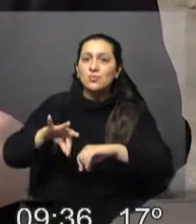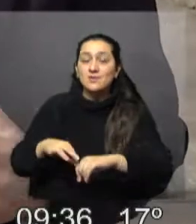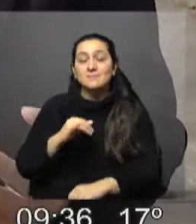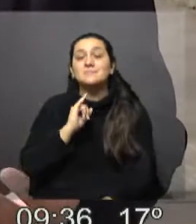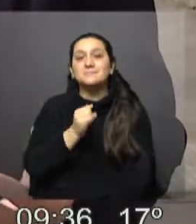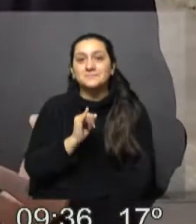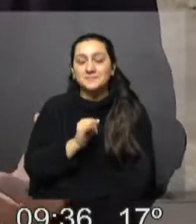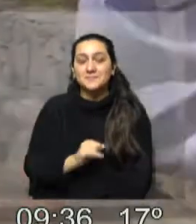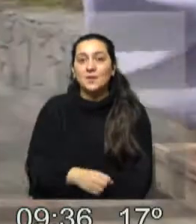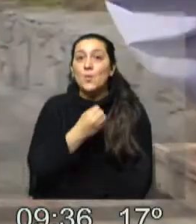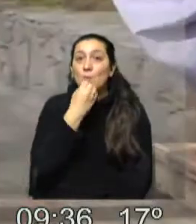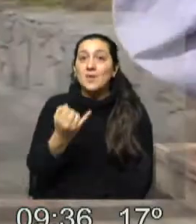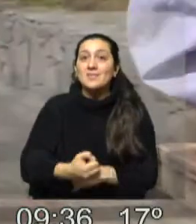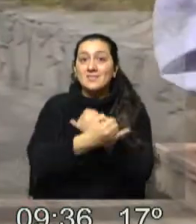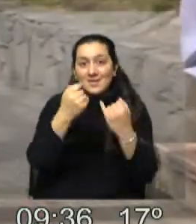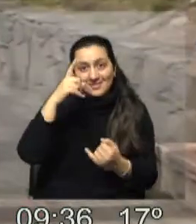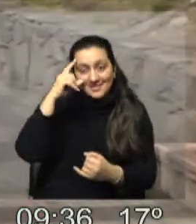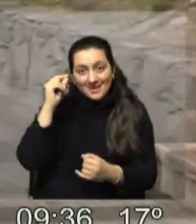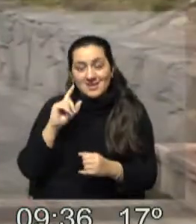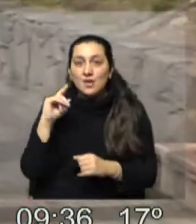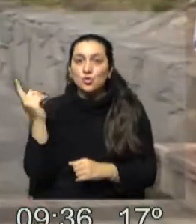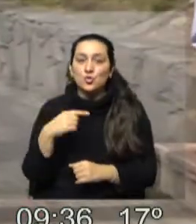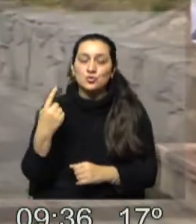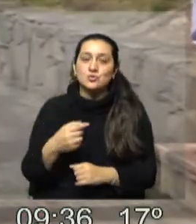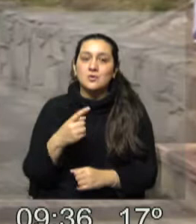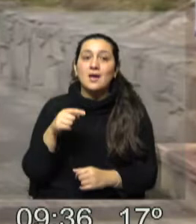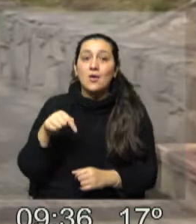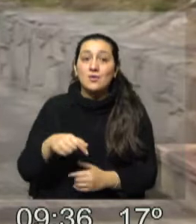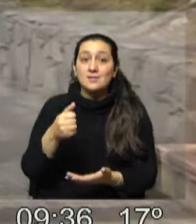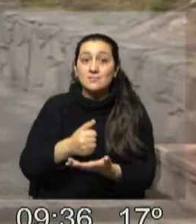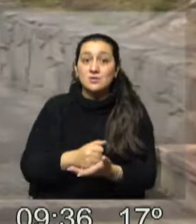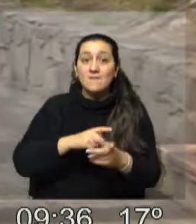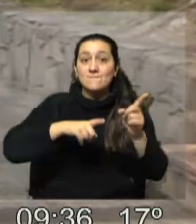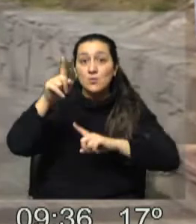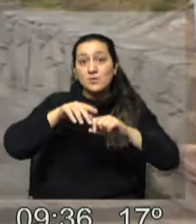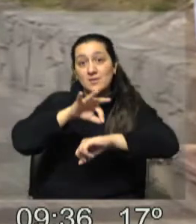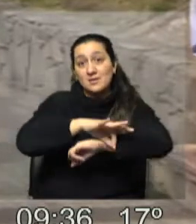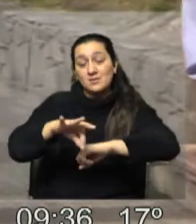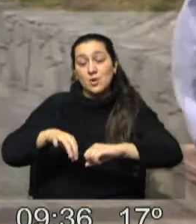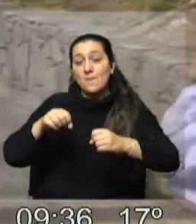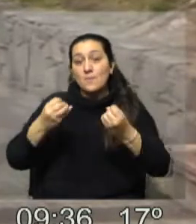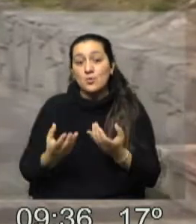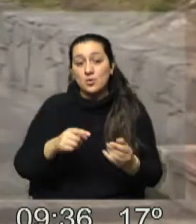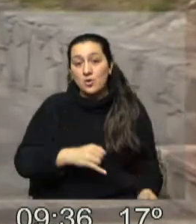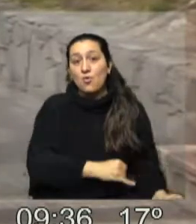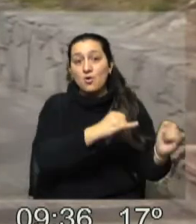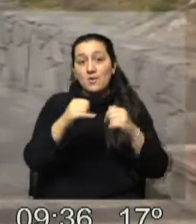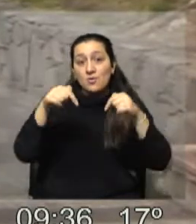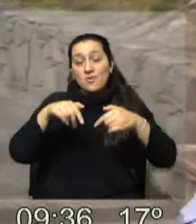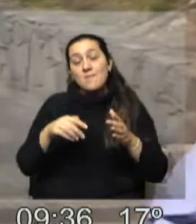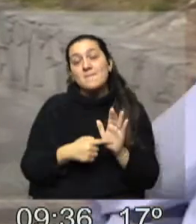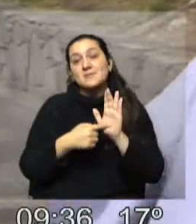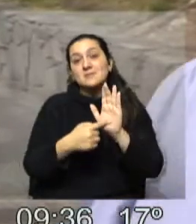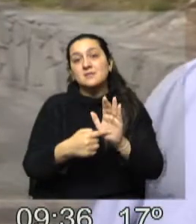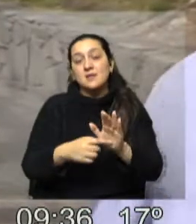Así es, Tania, buen día compañeros. Nosotros nos encontramos en la Facultad de Arquitectura porque en la jornada de hoy se va a presentar el proyecto